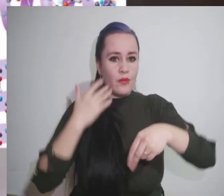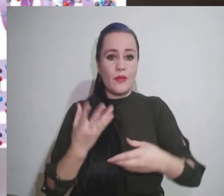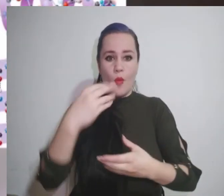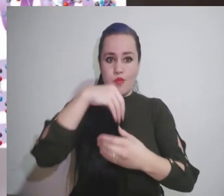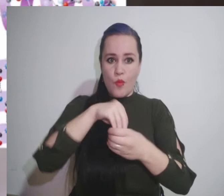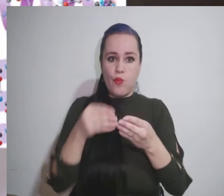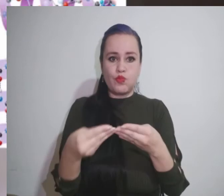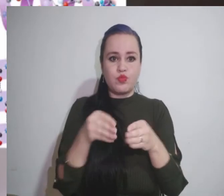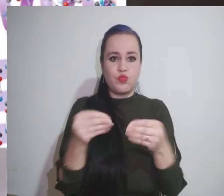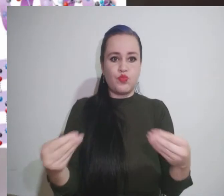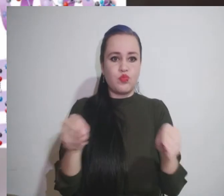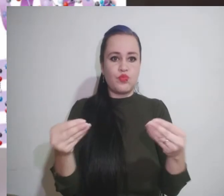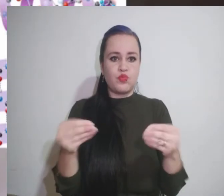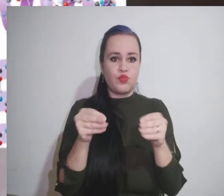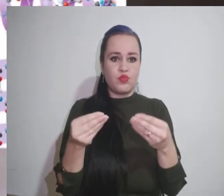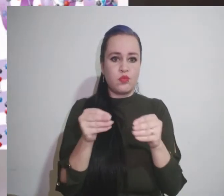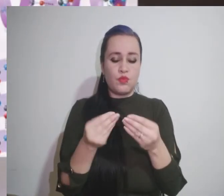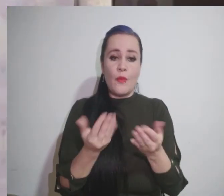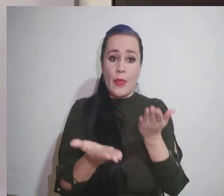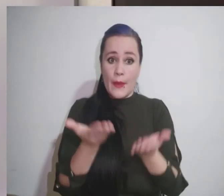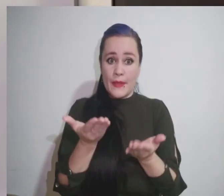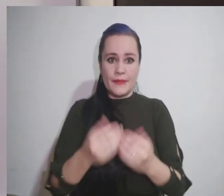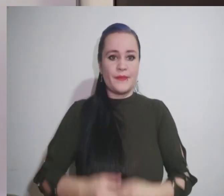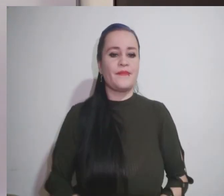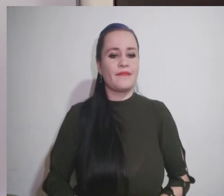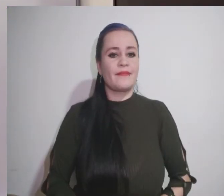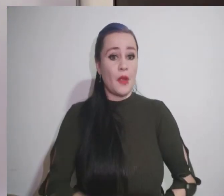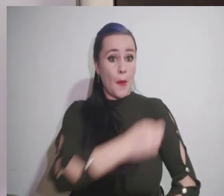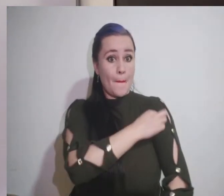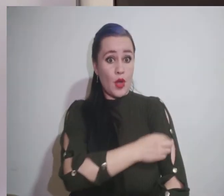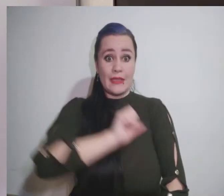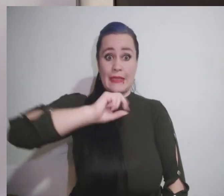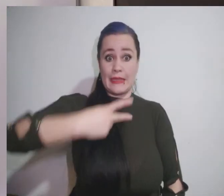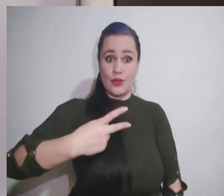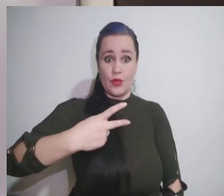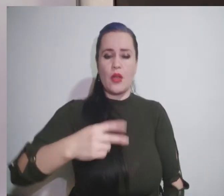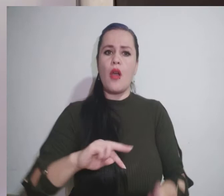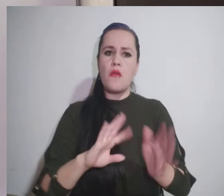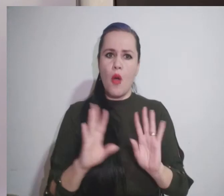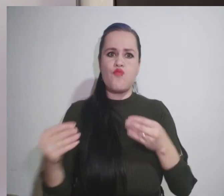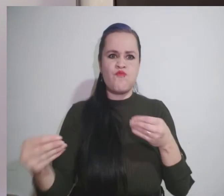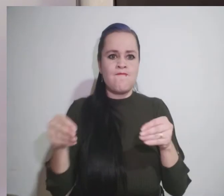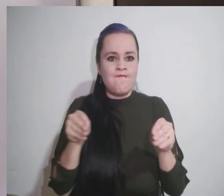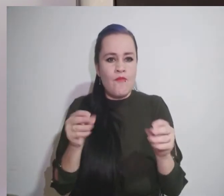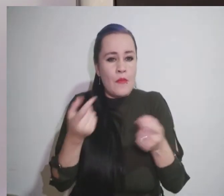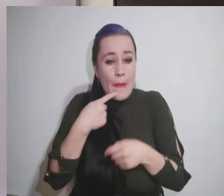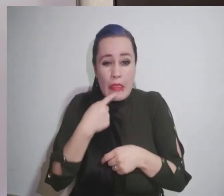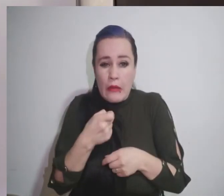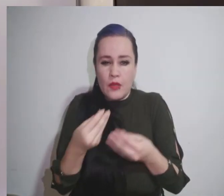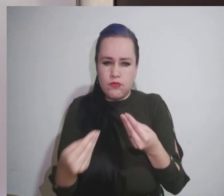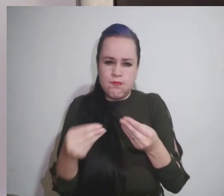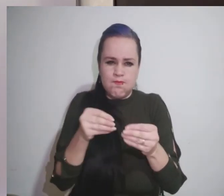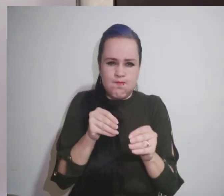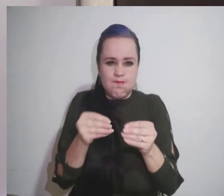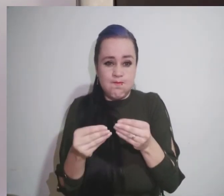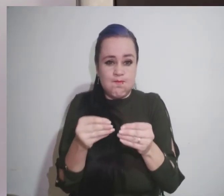tenga, va a tomar una estructura u otra. Una proteína secundaria se seguirá plegando en formas más